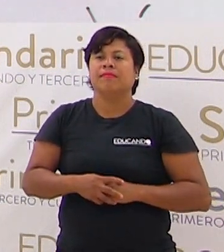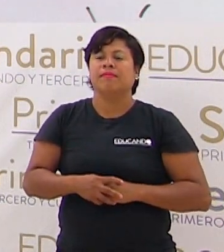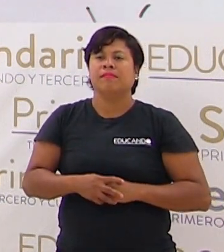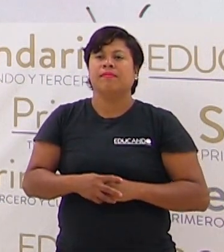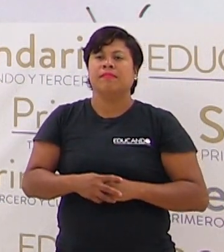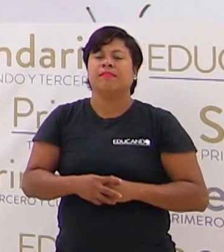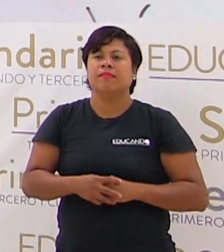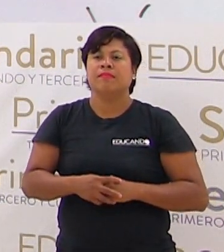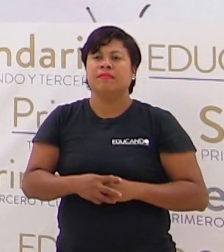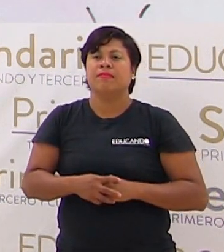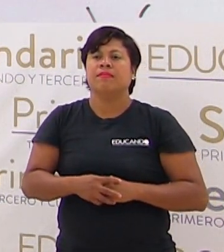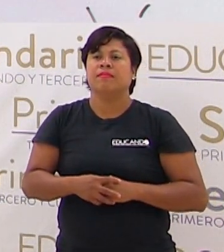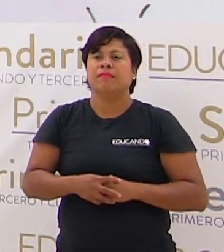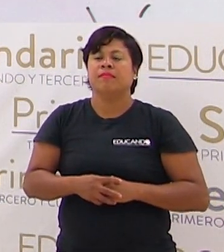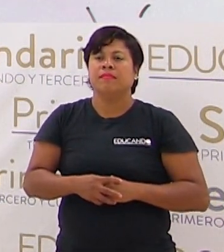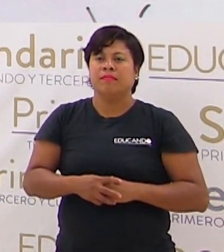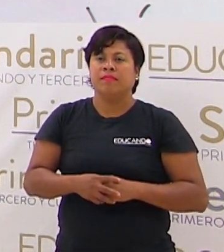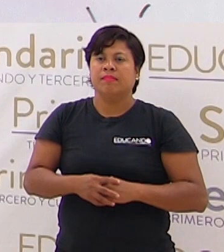Distinguía, bien,